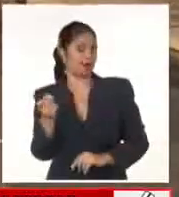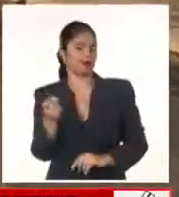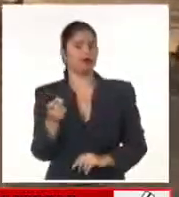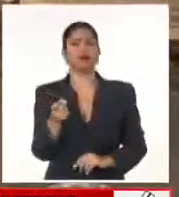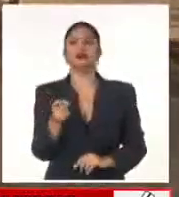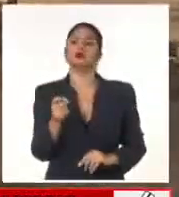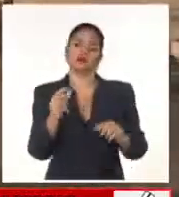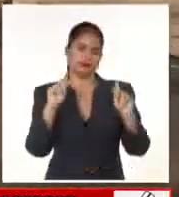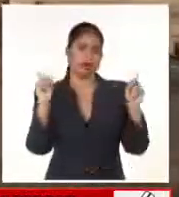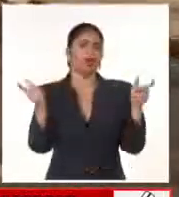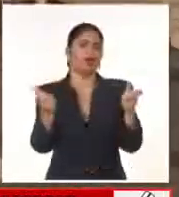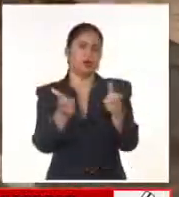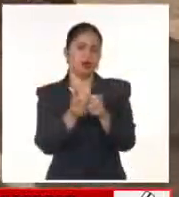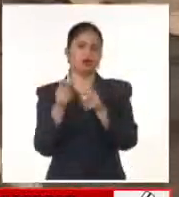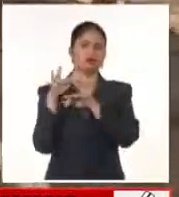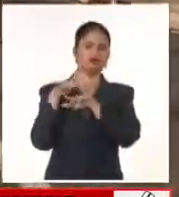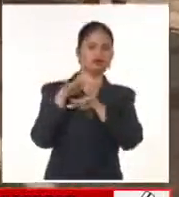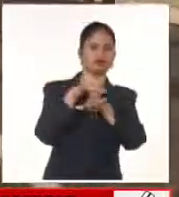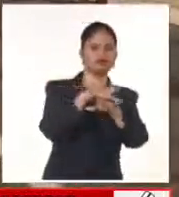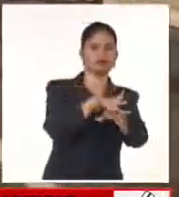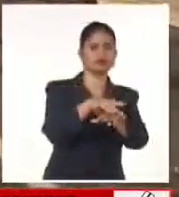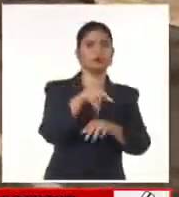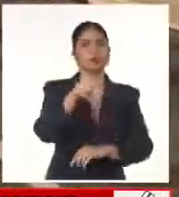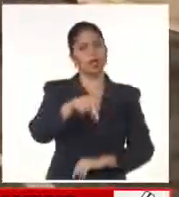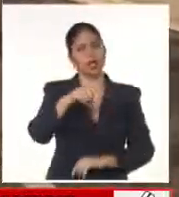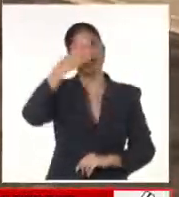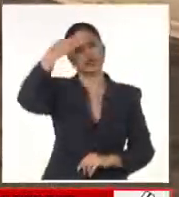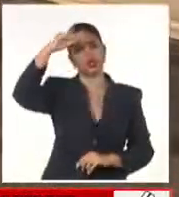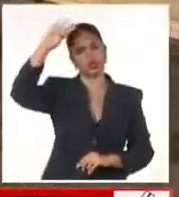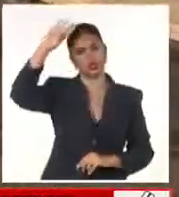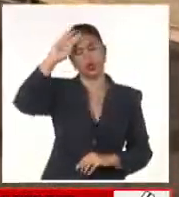estarán los cubanos y los extranjeros.